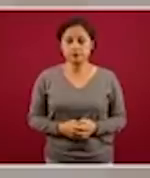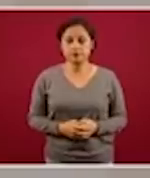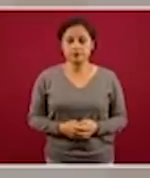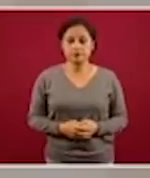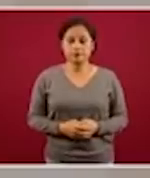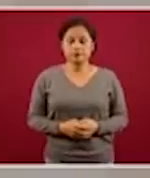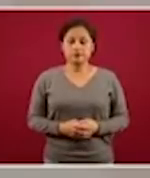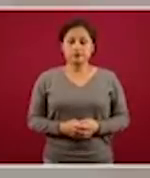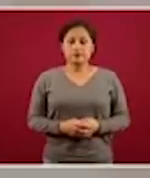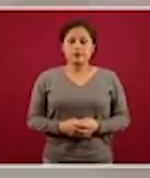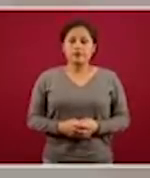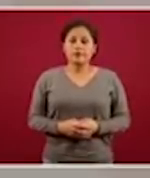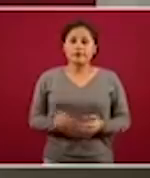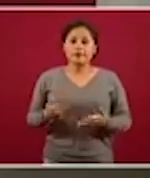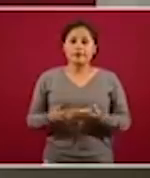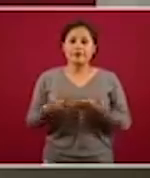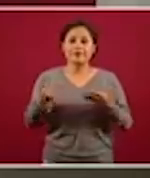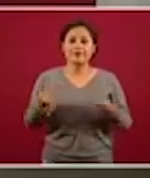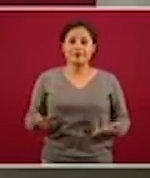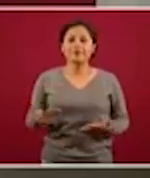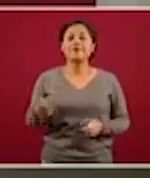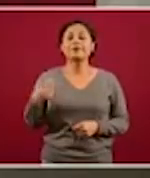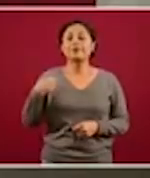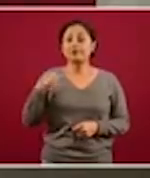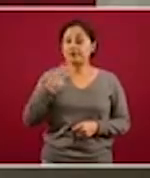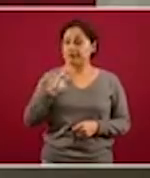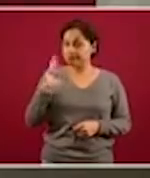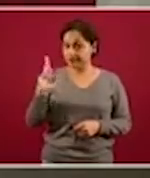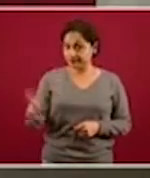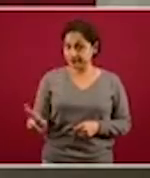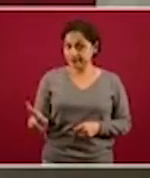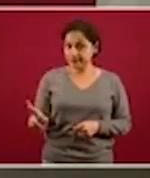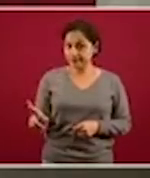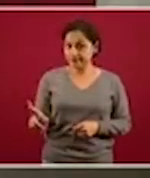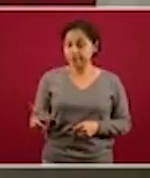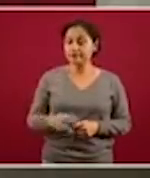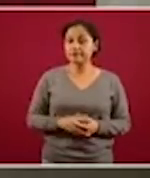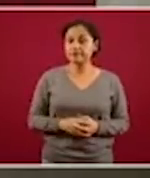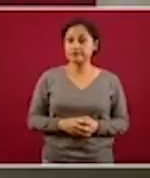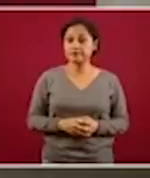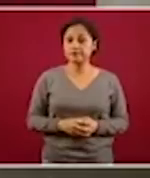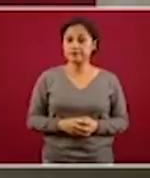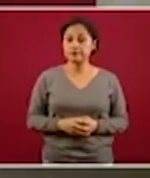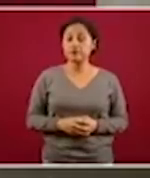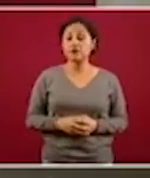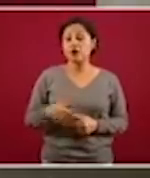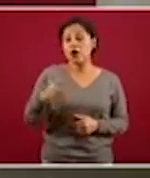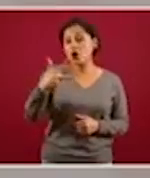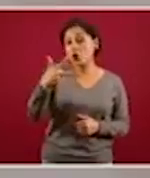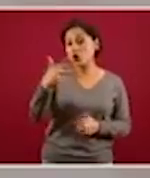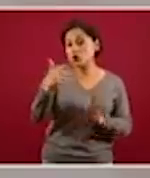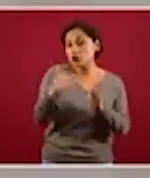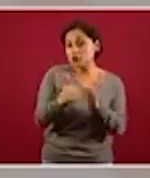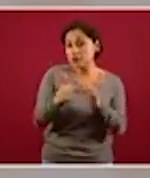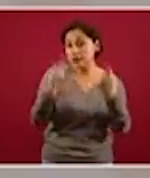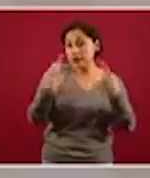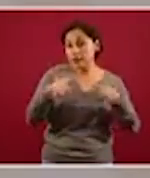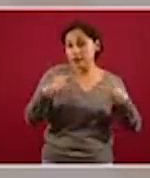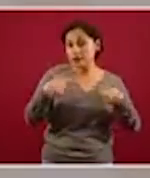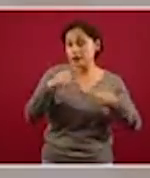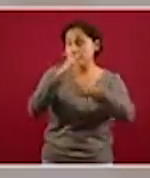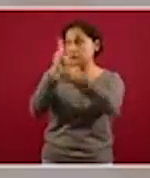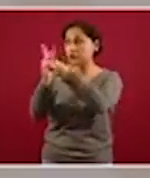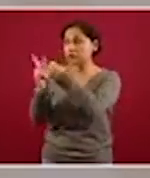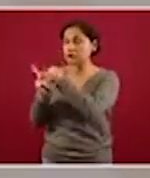Paso a contestar lo que usted me pregunta. Se han repatriado poco más de 8,000 personas de muy diversos países, hemos